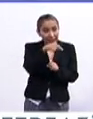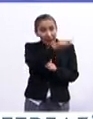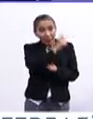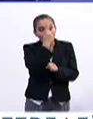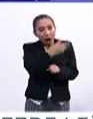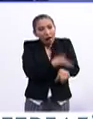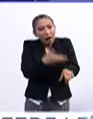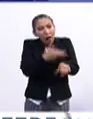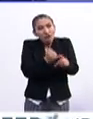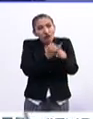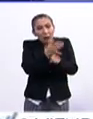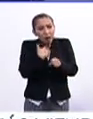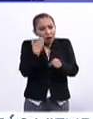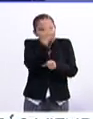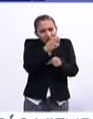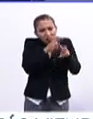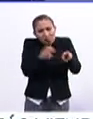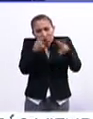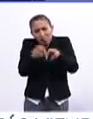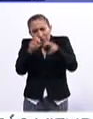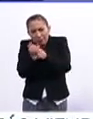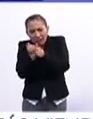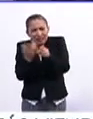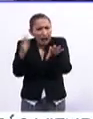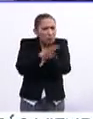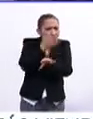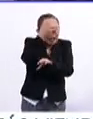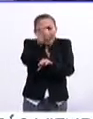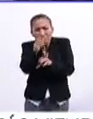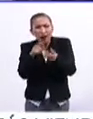para procesar toda esta información, hacer estudios sobre el